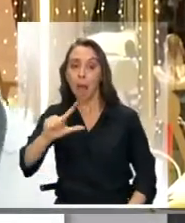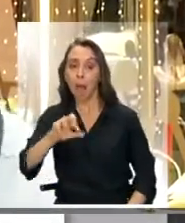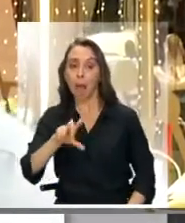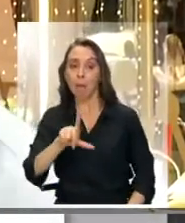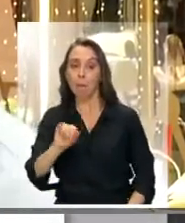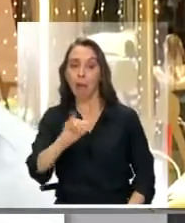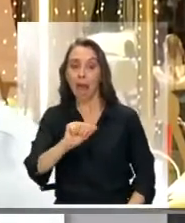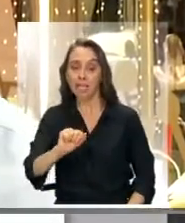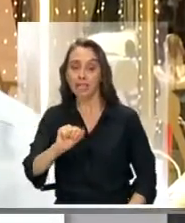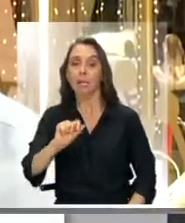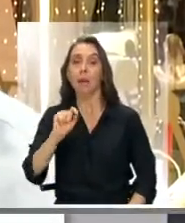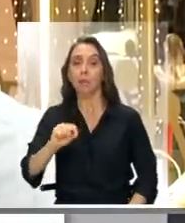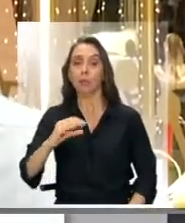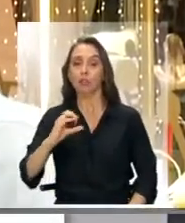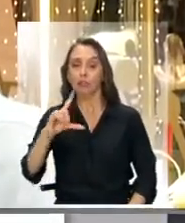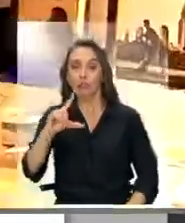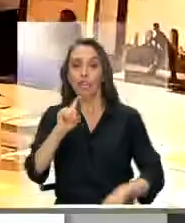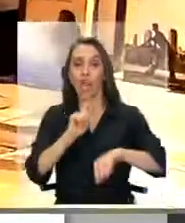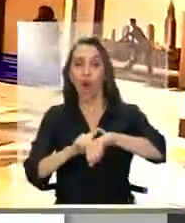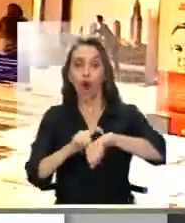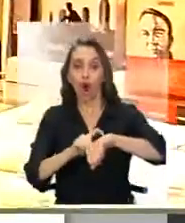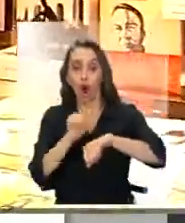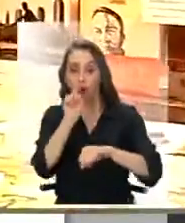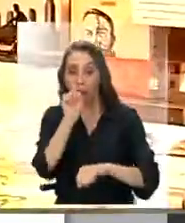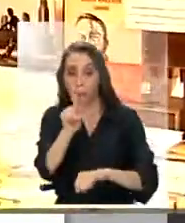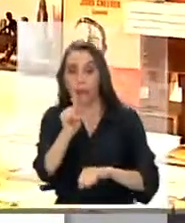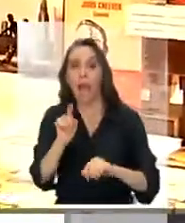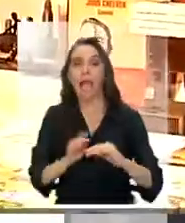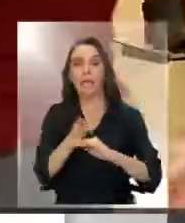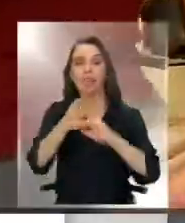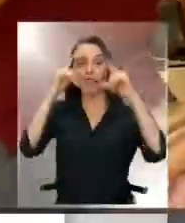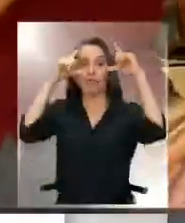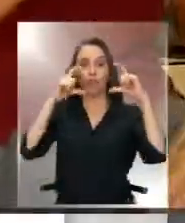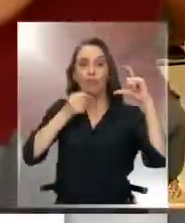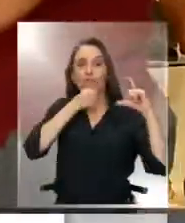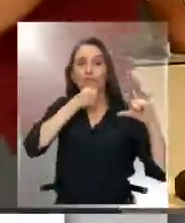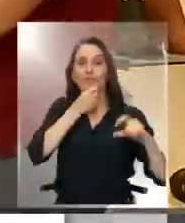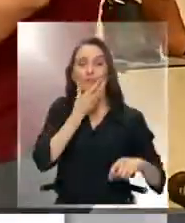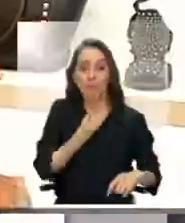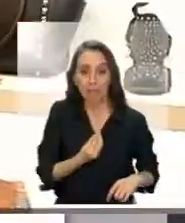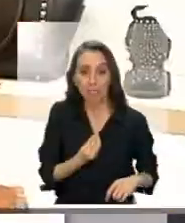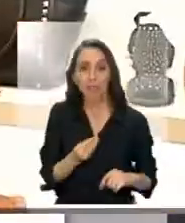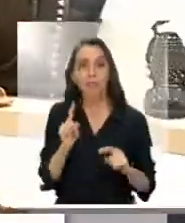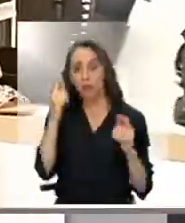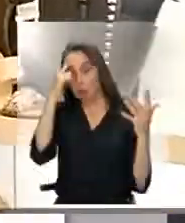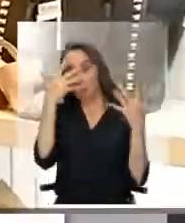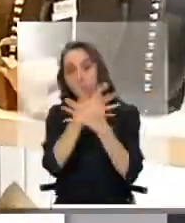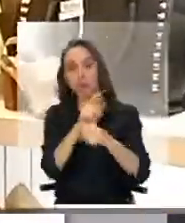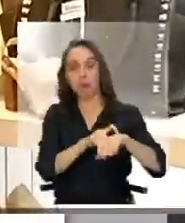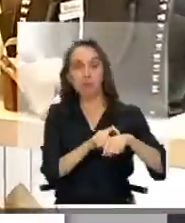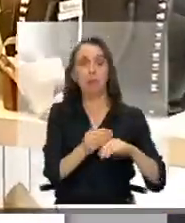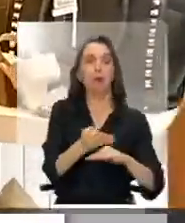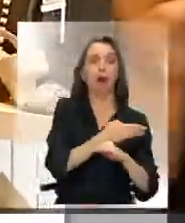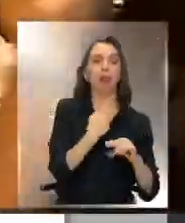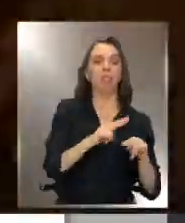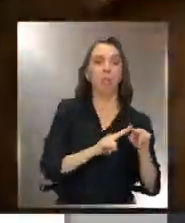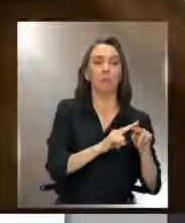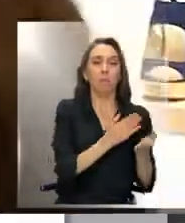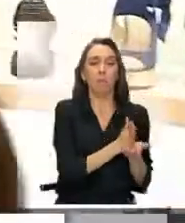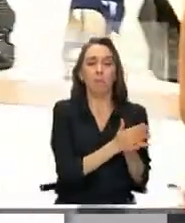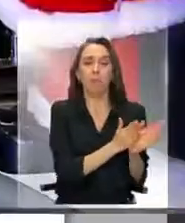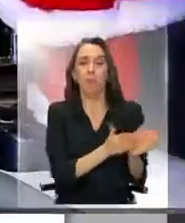e inscribirse con los horarios específicos. Eso sí, no todos se complican con el tiempo, ya sea por una mejor organización o trabajar de